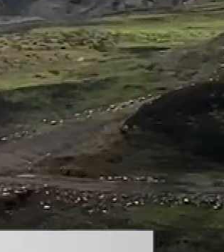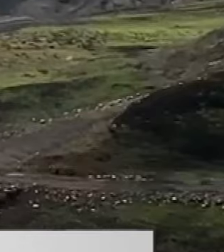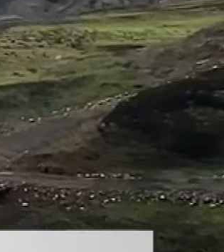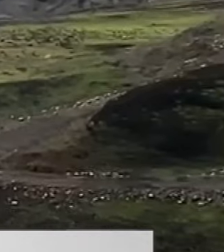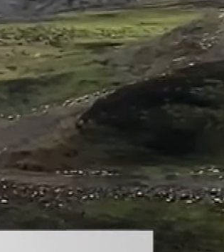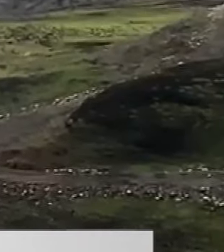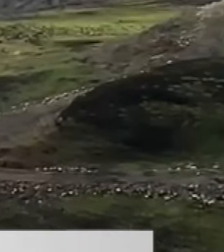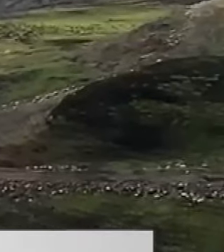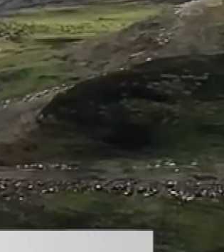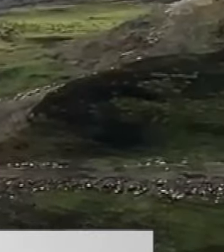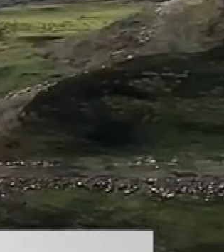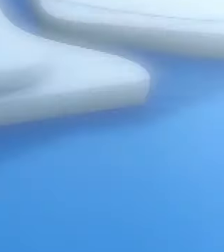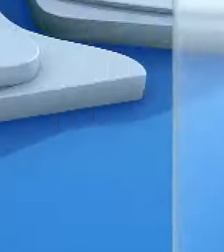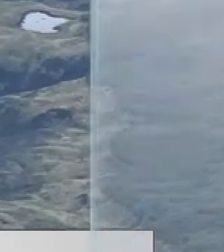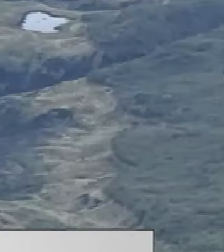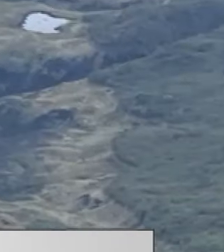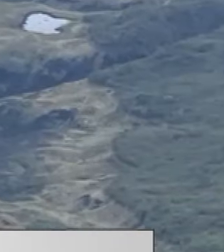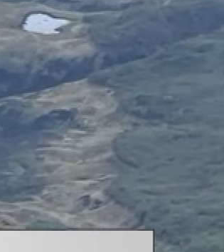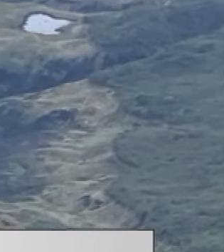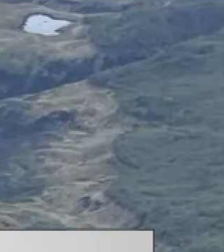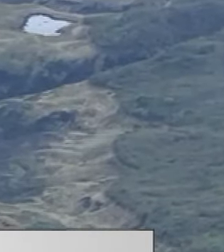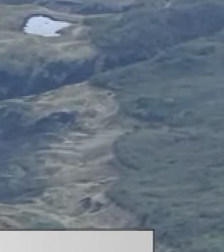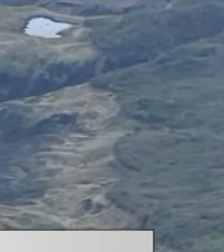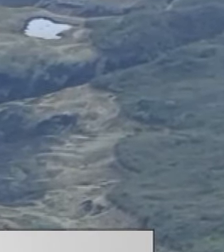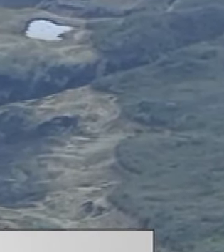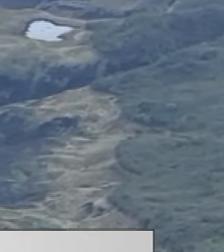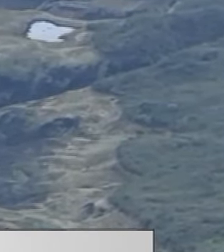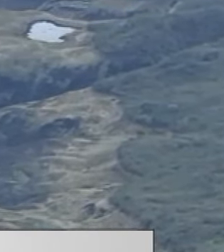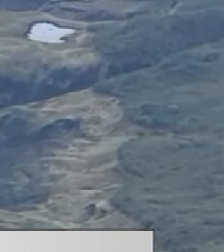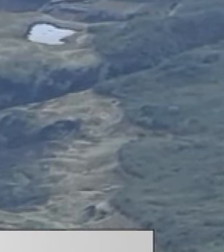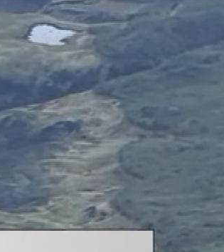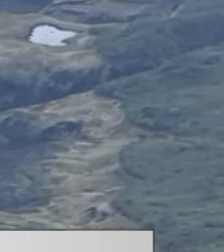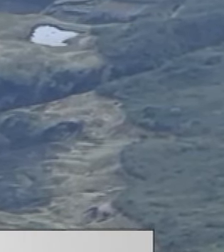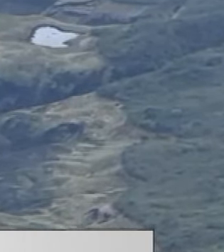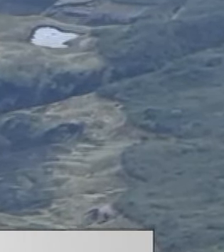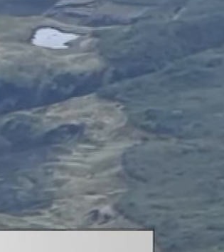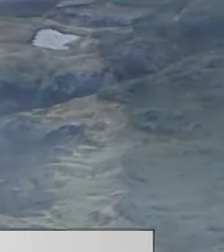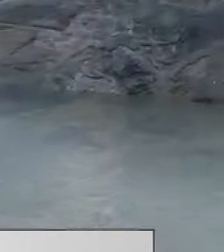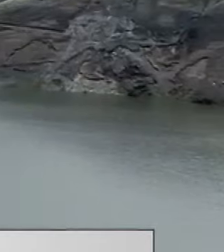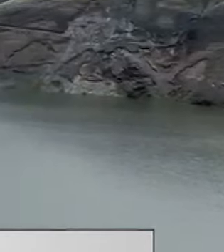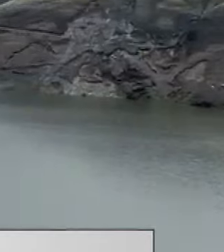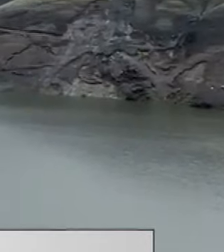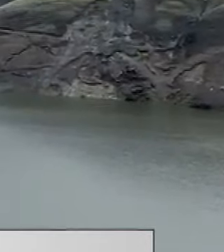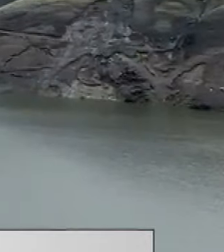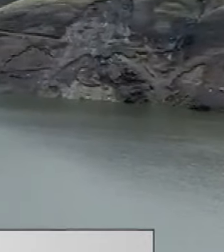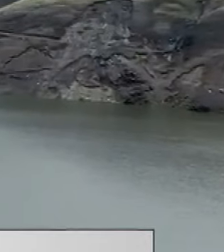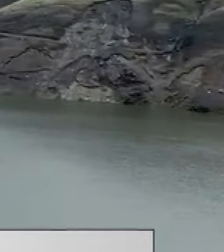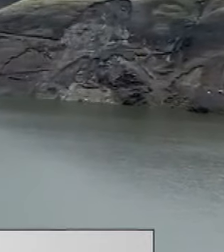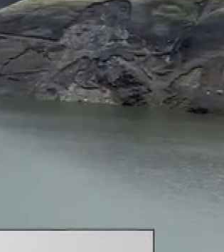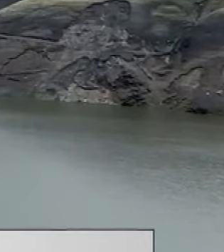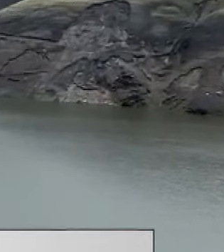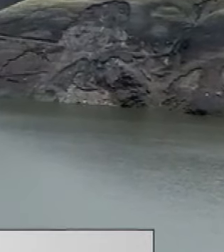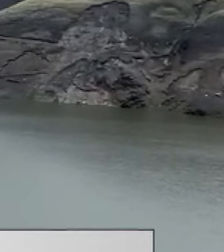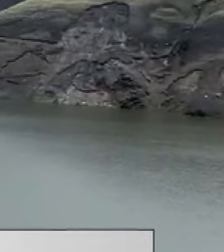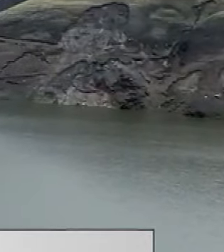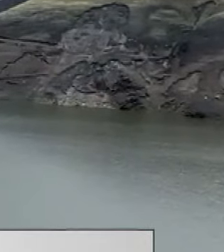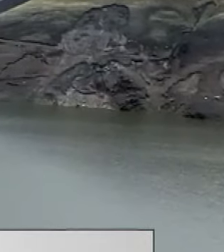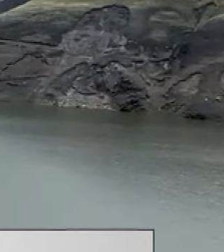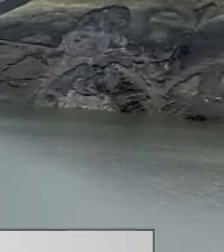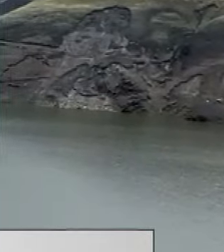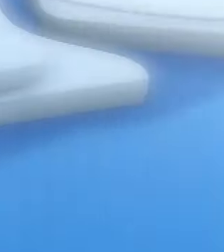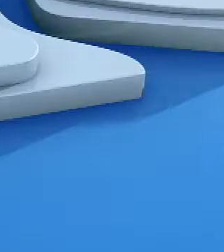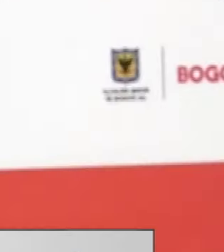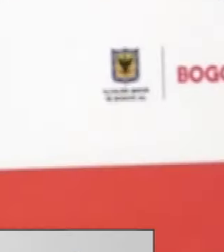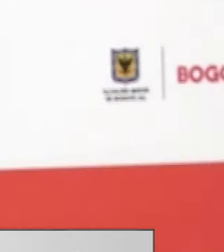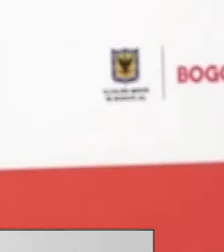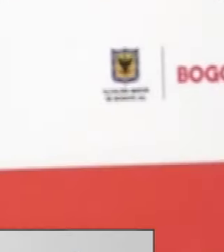domingo 29 de septiembre. Alcalde anuncia decreto con nuevas restricciones, controles y sanciones por desperdicio de